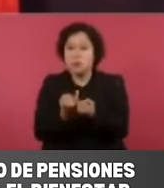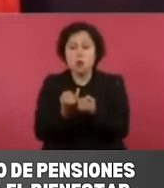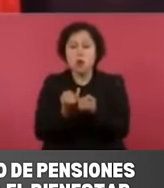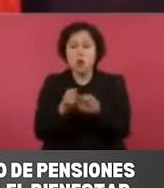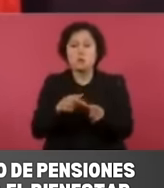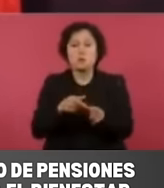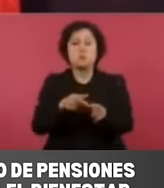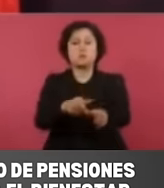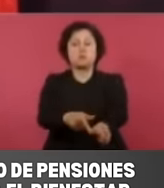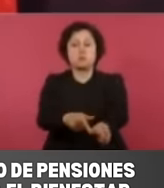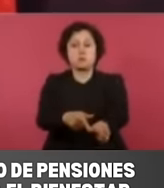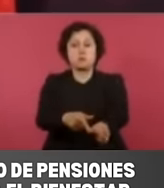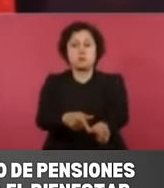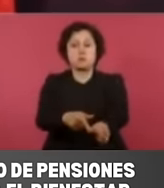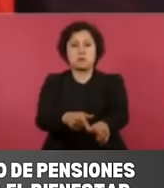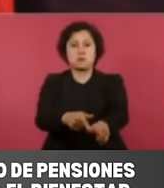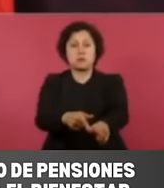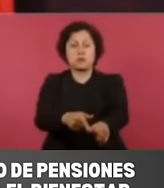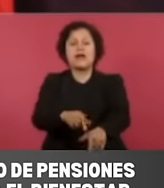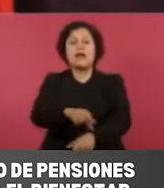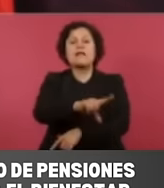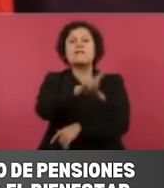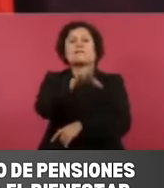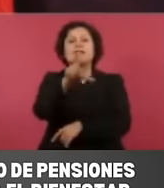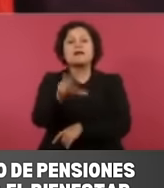Y Zedillo reforma